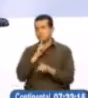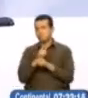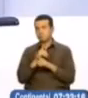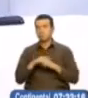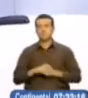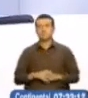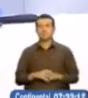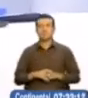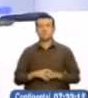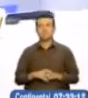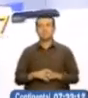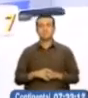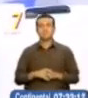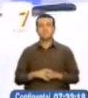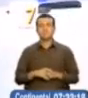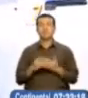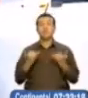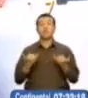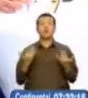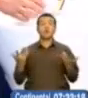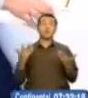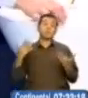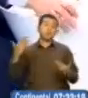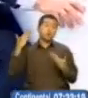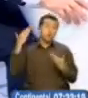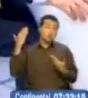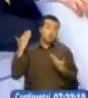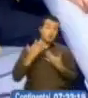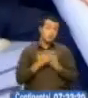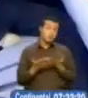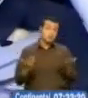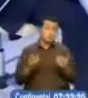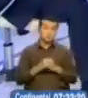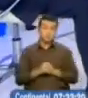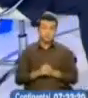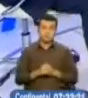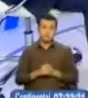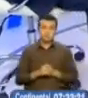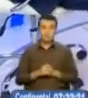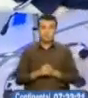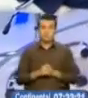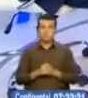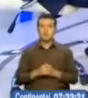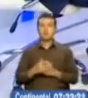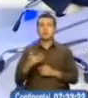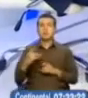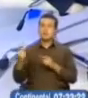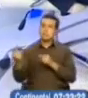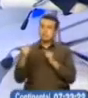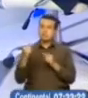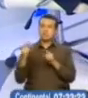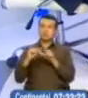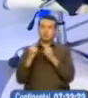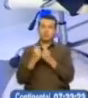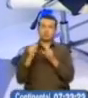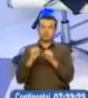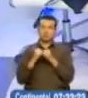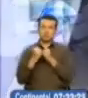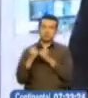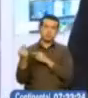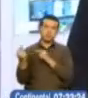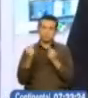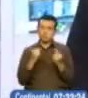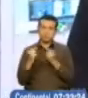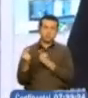sea, además porque estamos en un momento político en el que este menoscabamiento de la organización social en